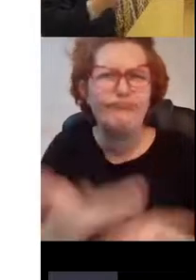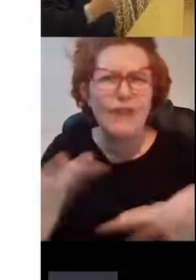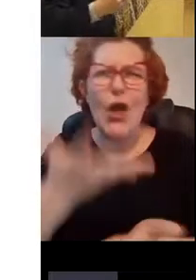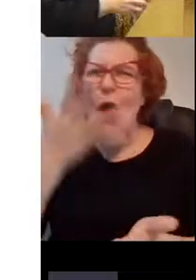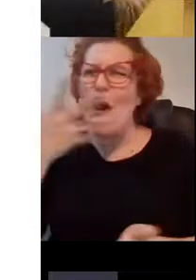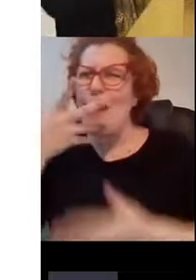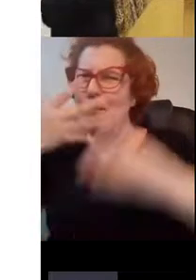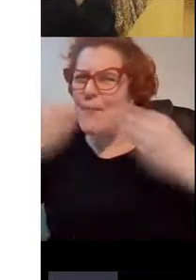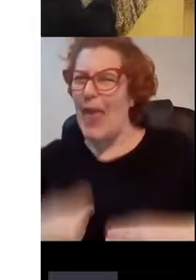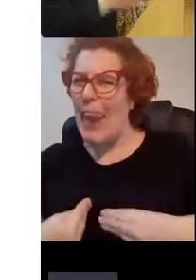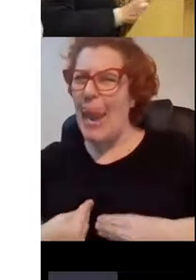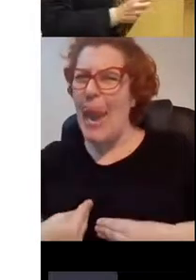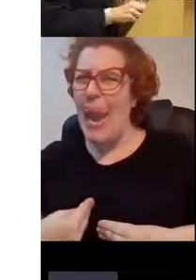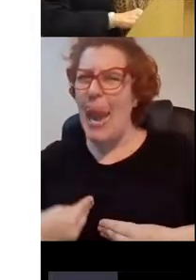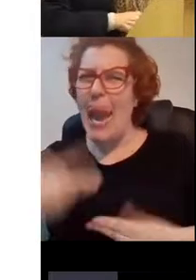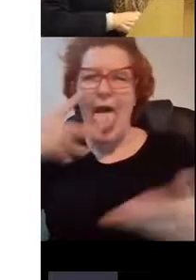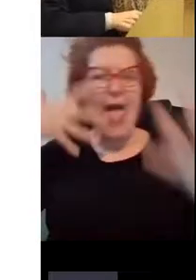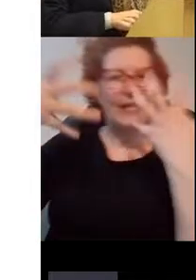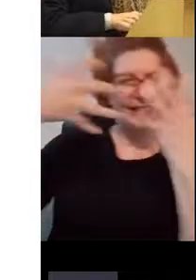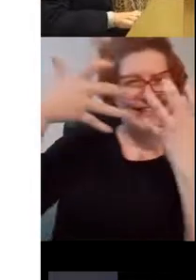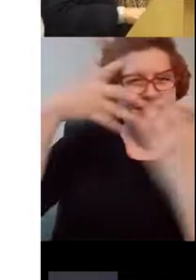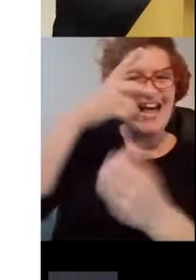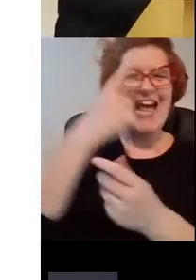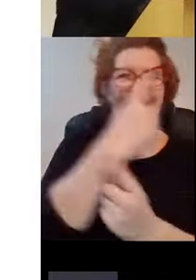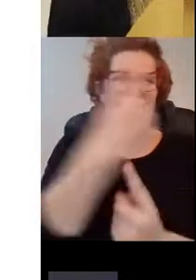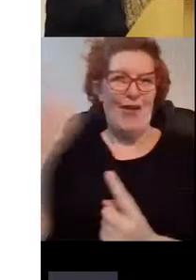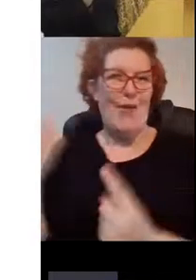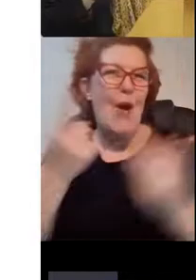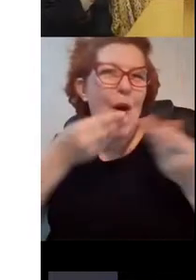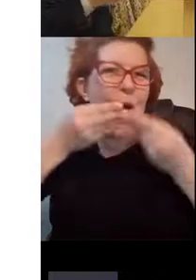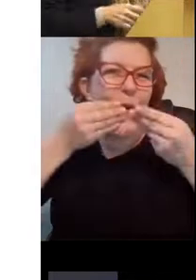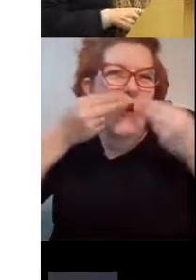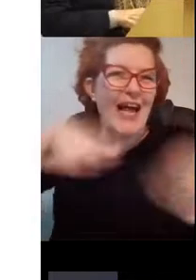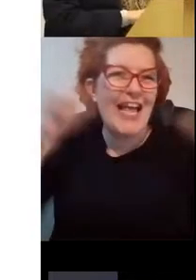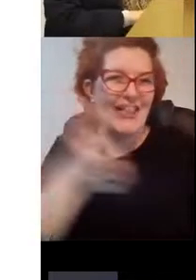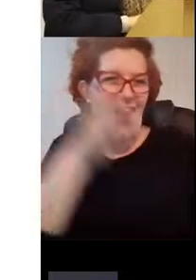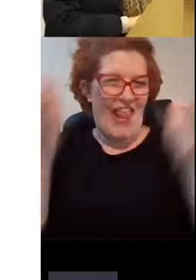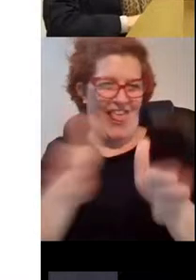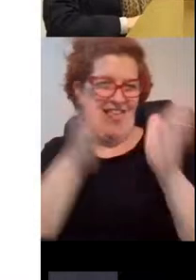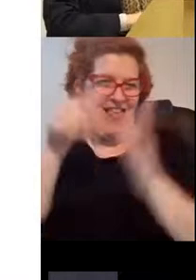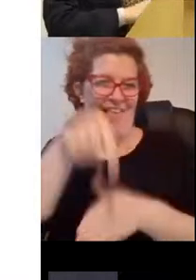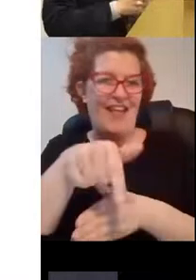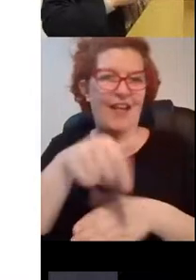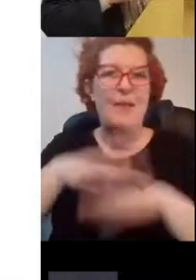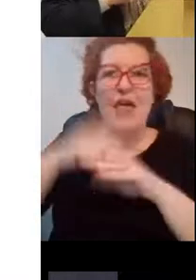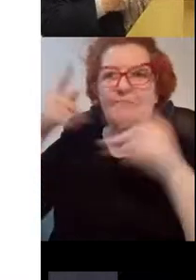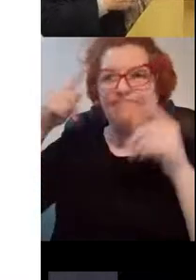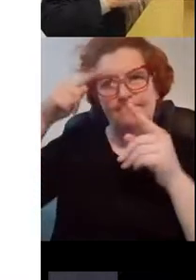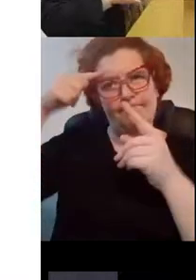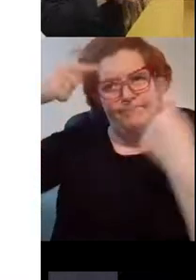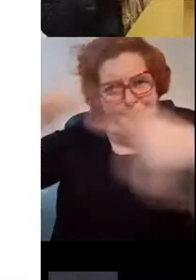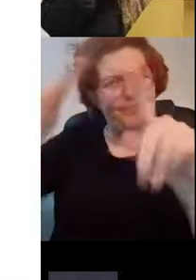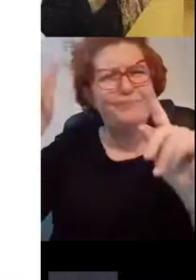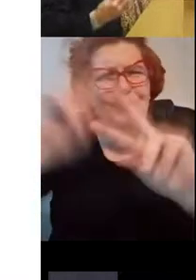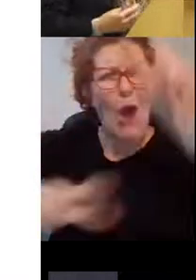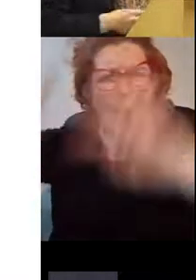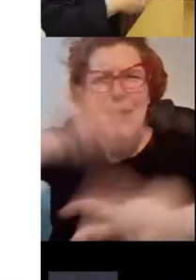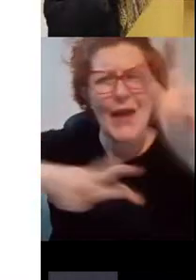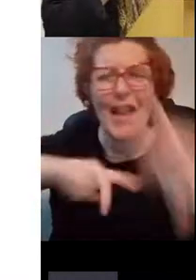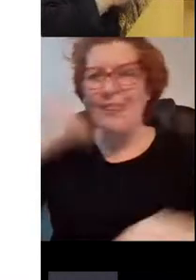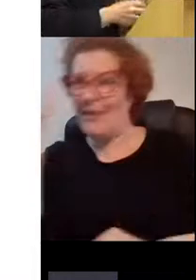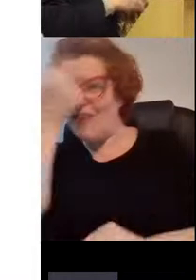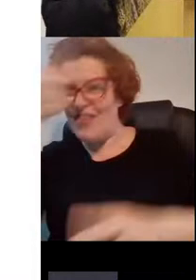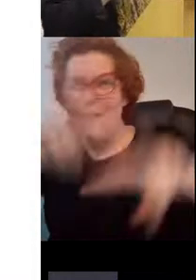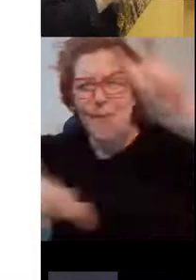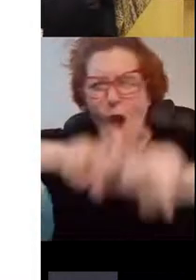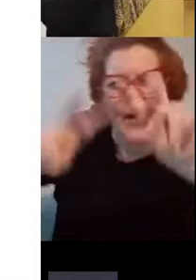la estética de estos periodos históricos, fomentar las destrezas de búsqueda, es decir, apoyarles